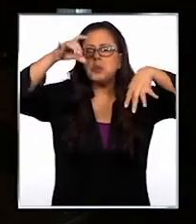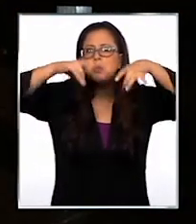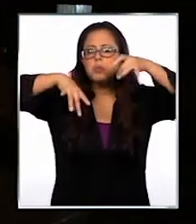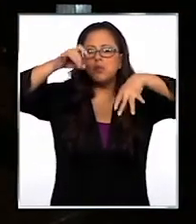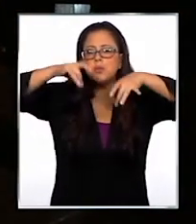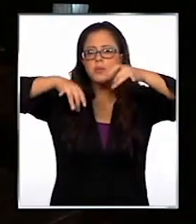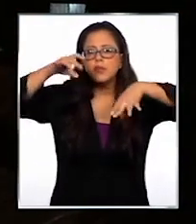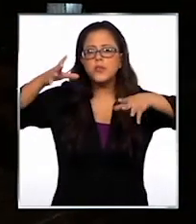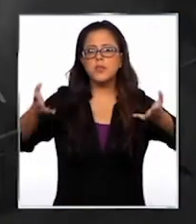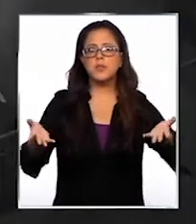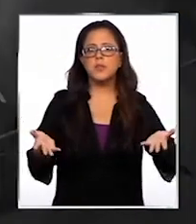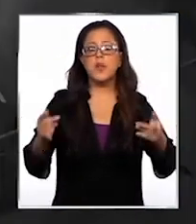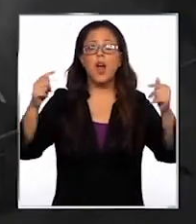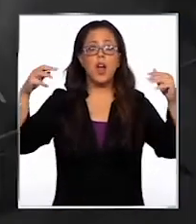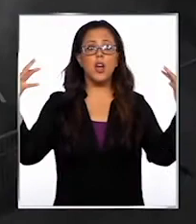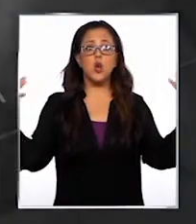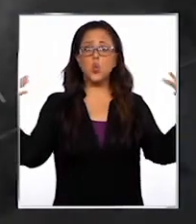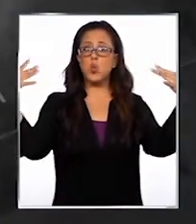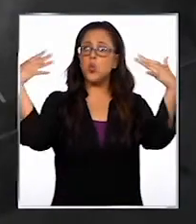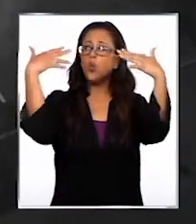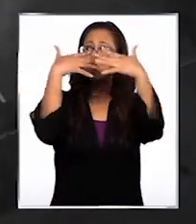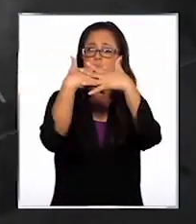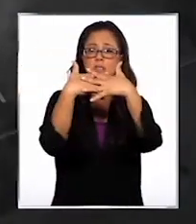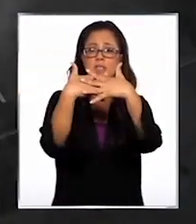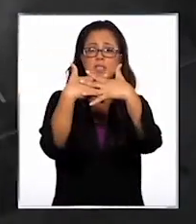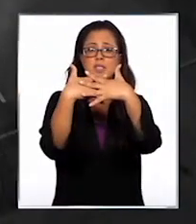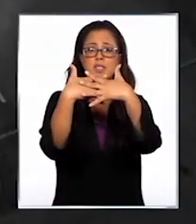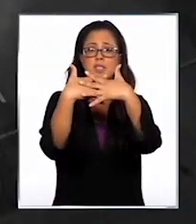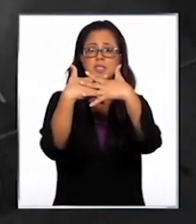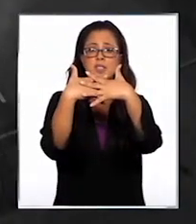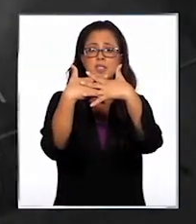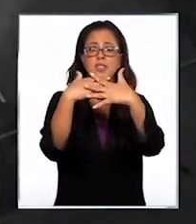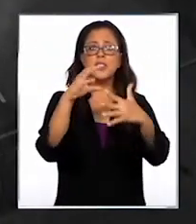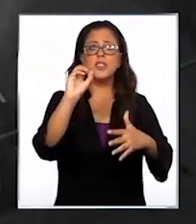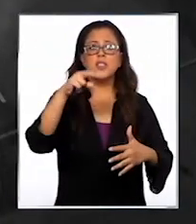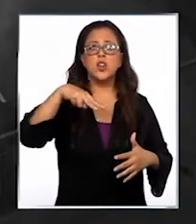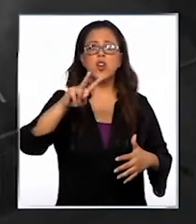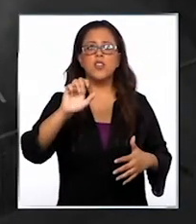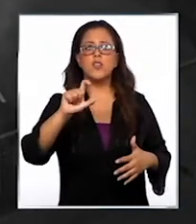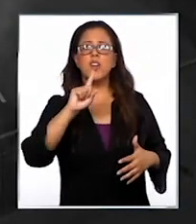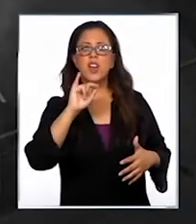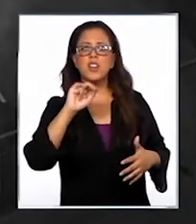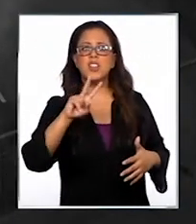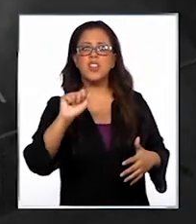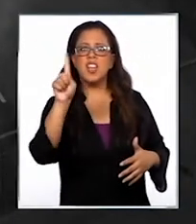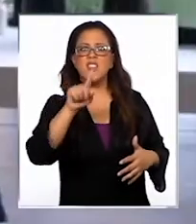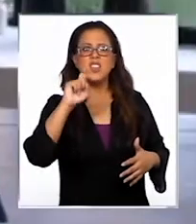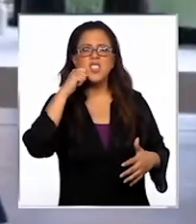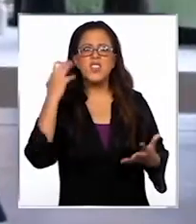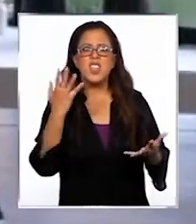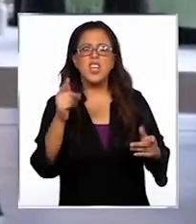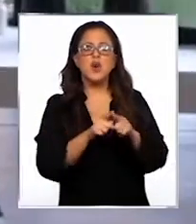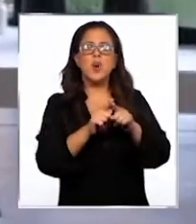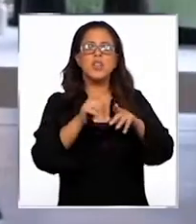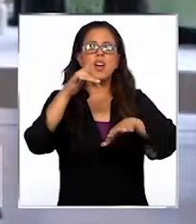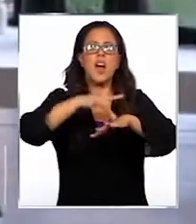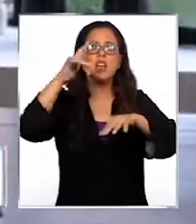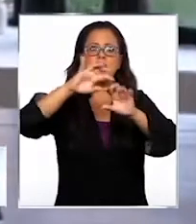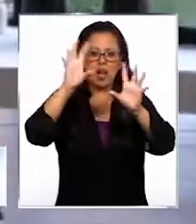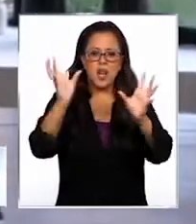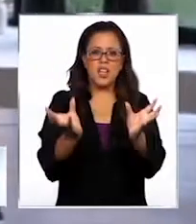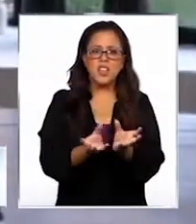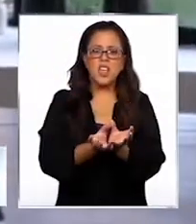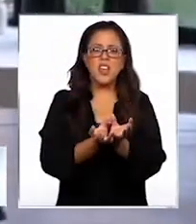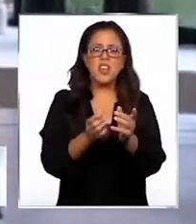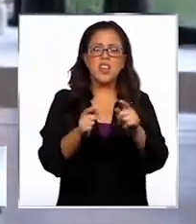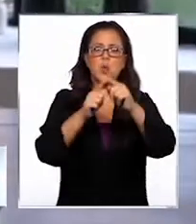del carácter débil. Estas nubes están asociadas a nubes convectivas. Y las nubes convectivas nacen de un calentamiento de la